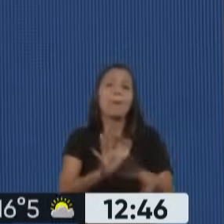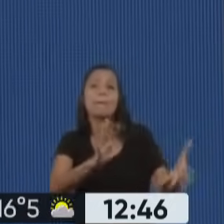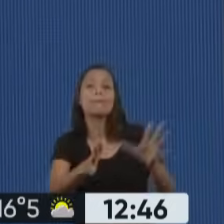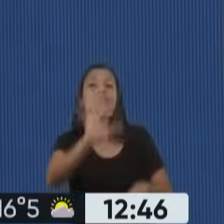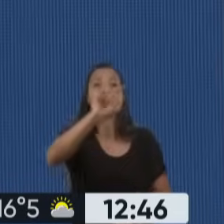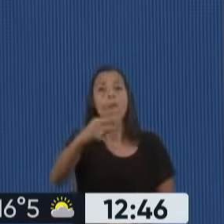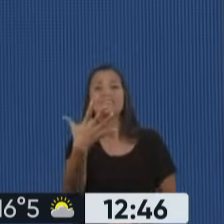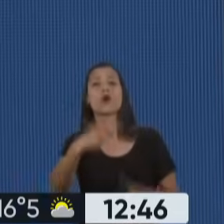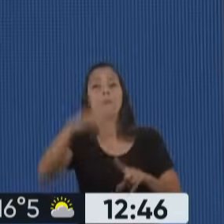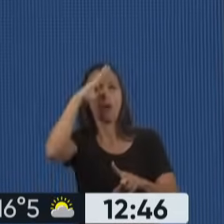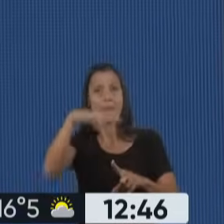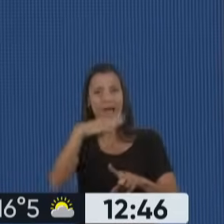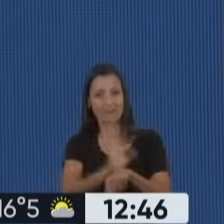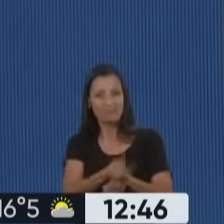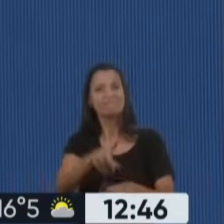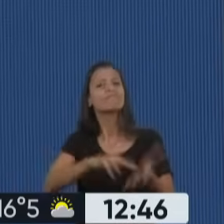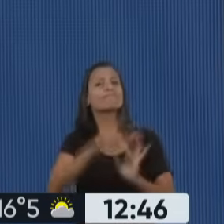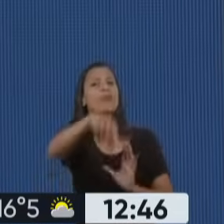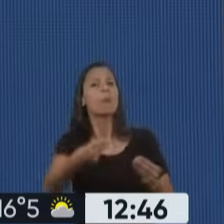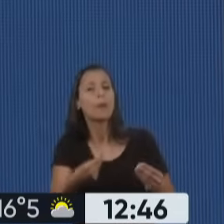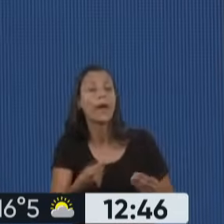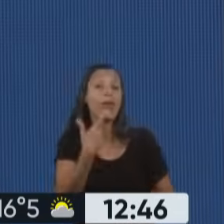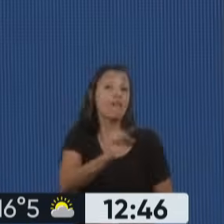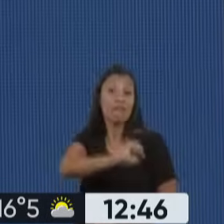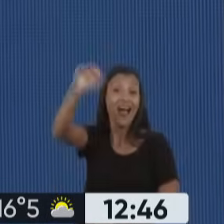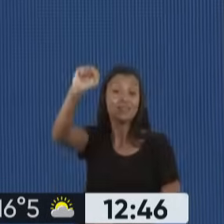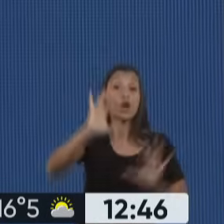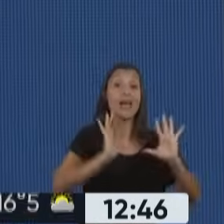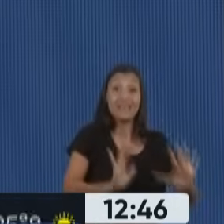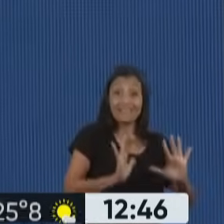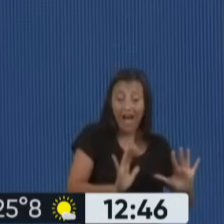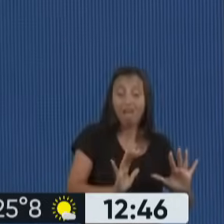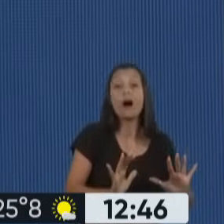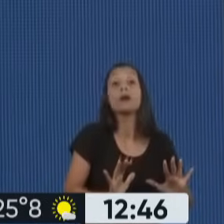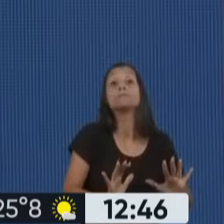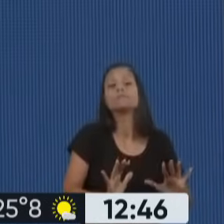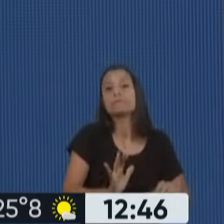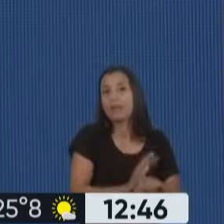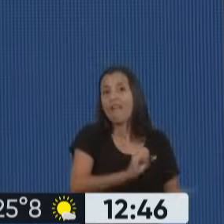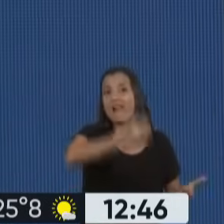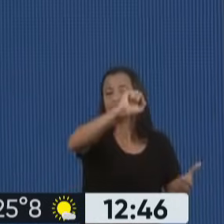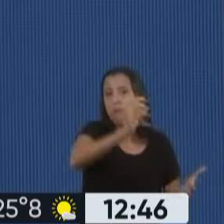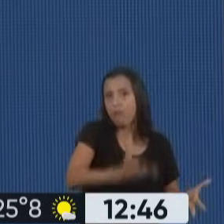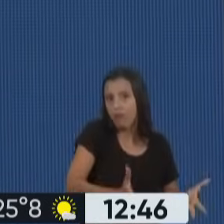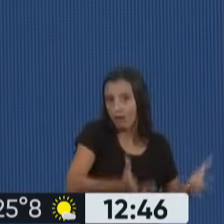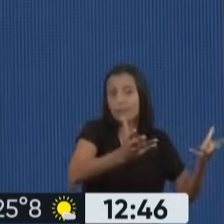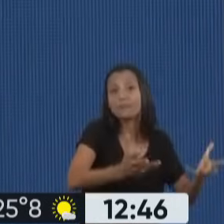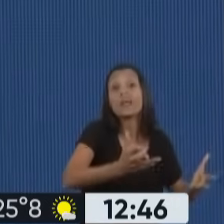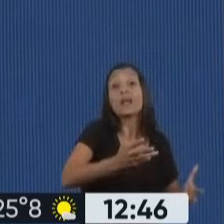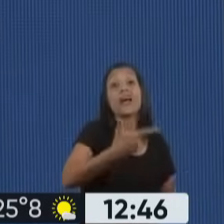mensual. Esto significa que la inflación pasó de viajar a niveles